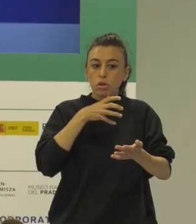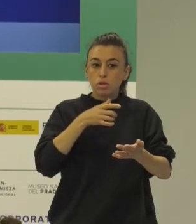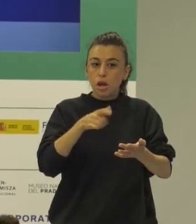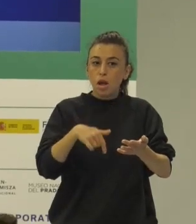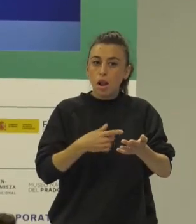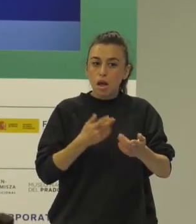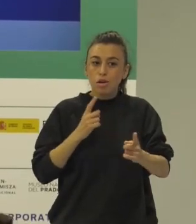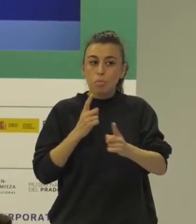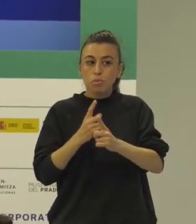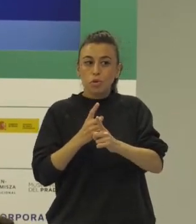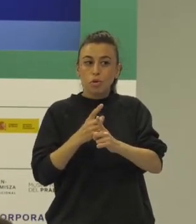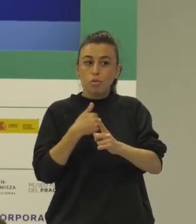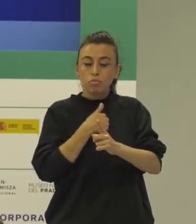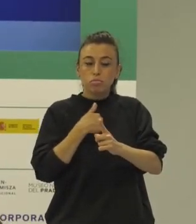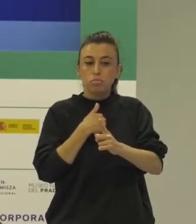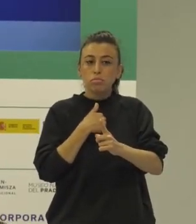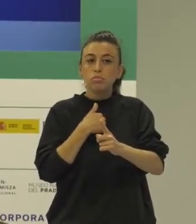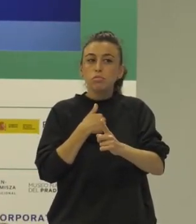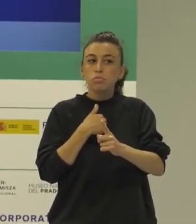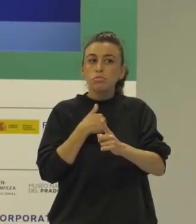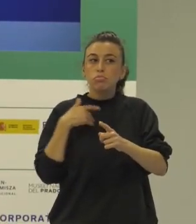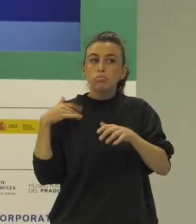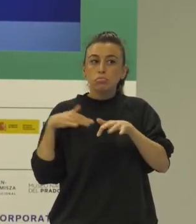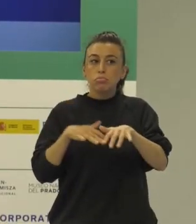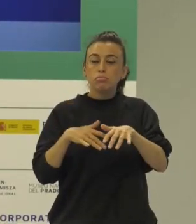opositor, asonadas protestas, nunca dejó gobernar